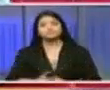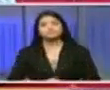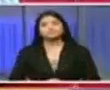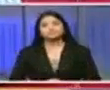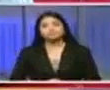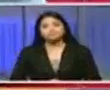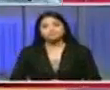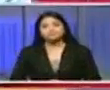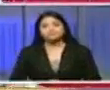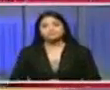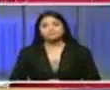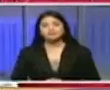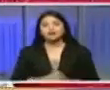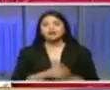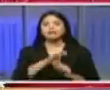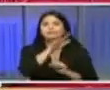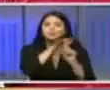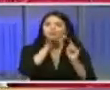en los actos de abril,